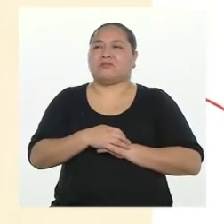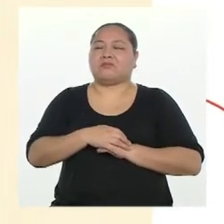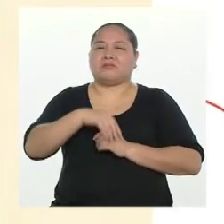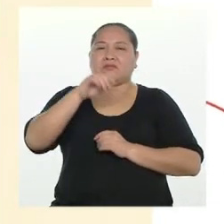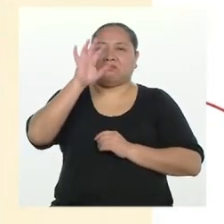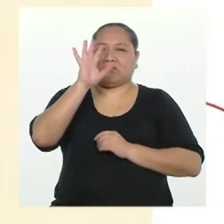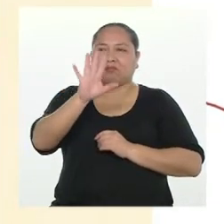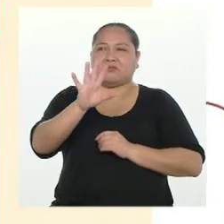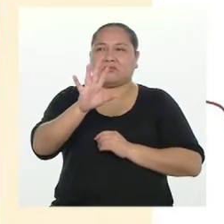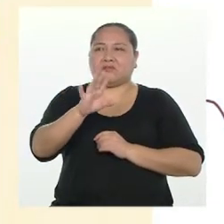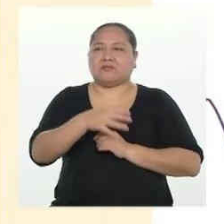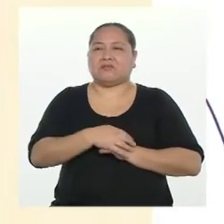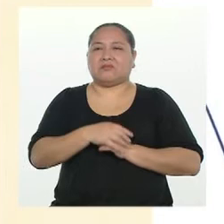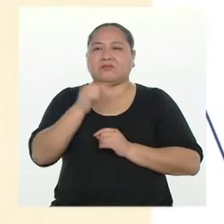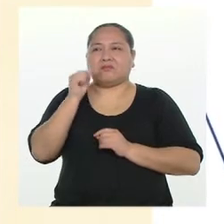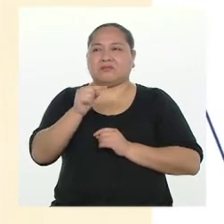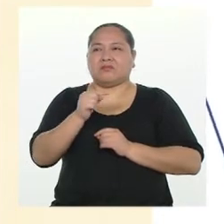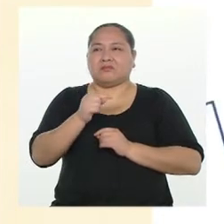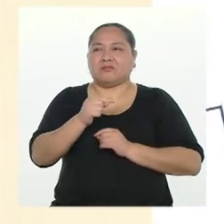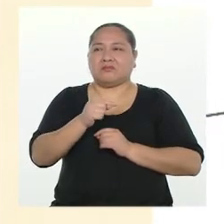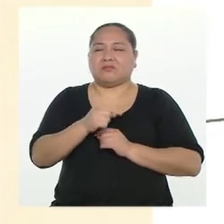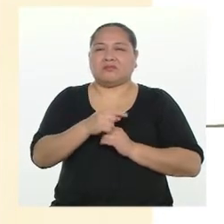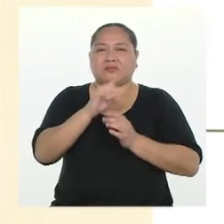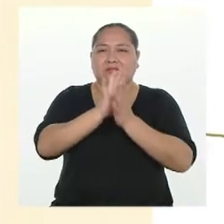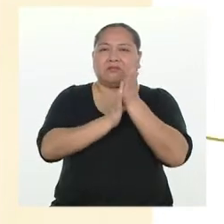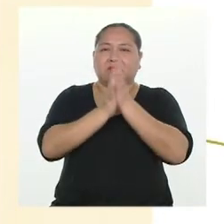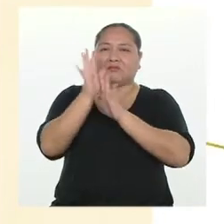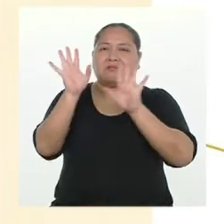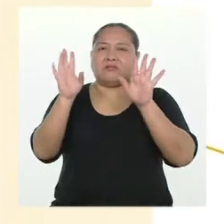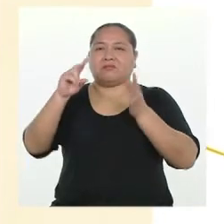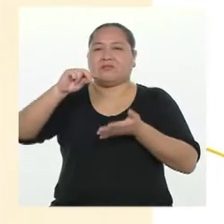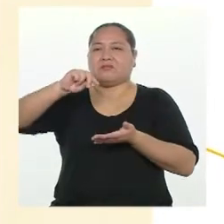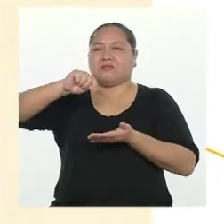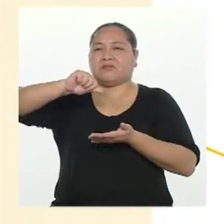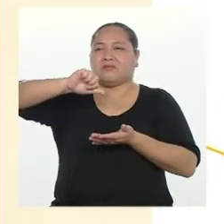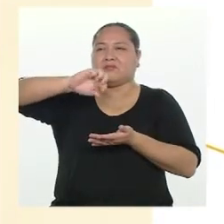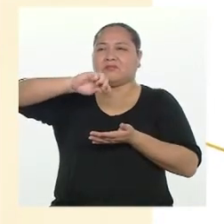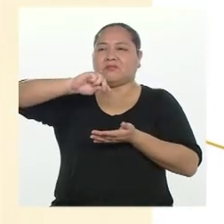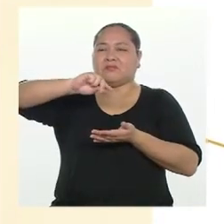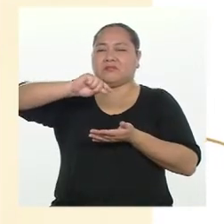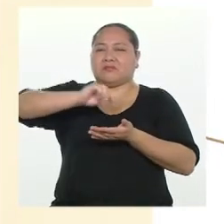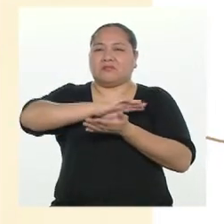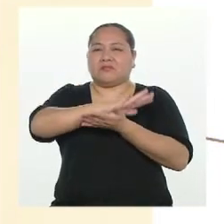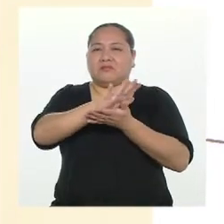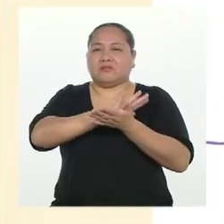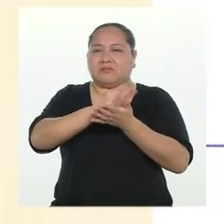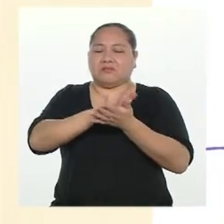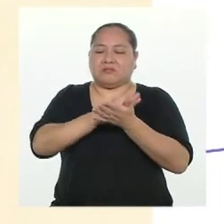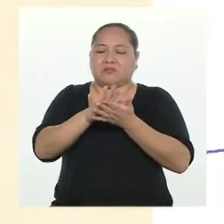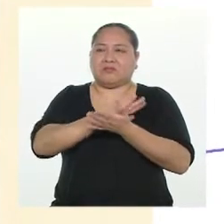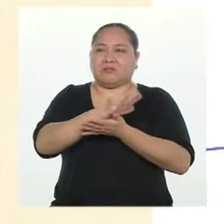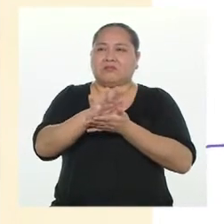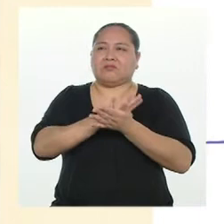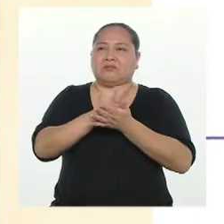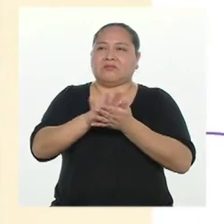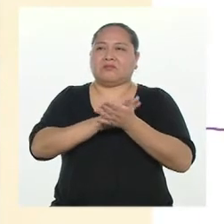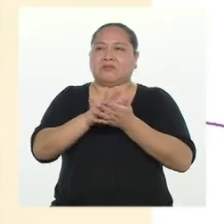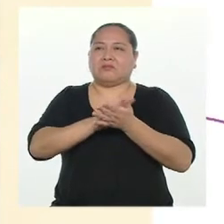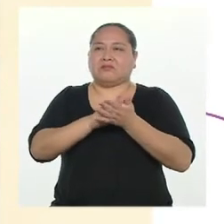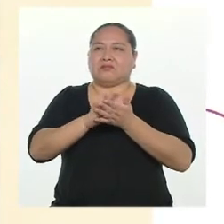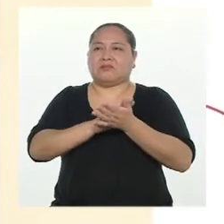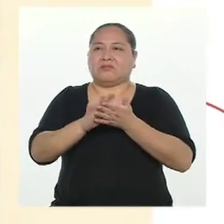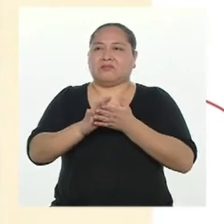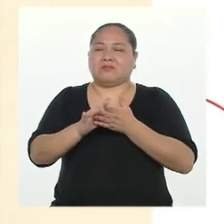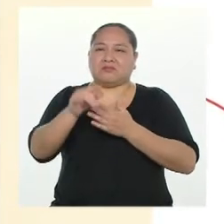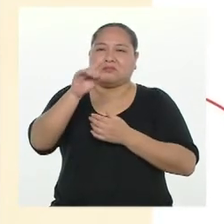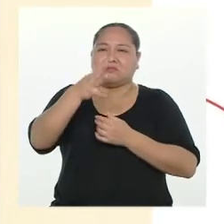Frasco 5, medio de cultivo con las manos lavadas con jugo de limón. Aparece también